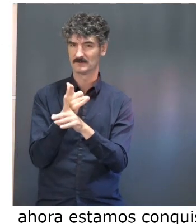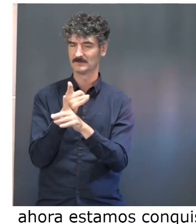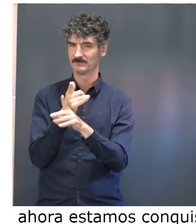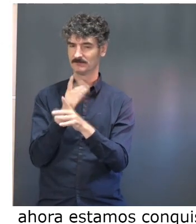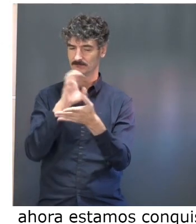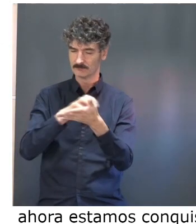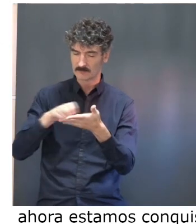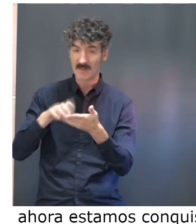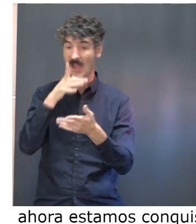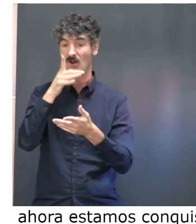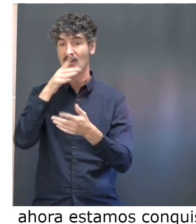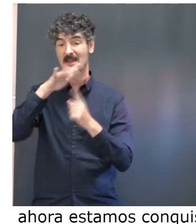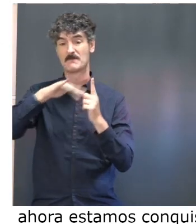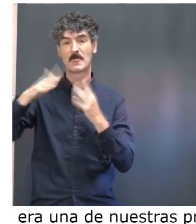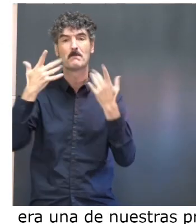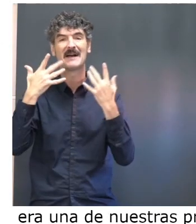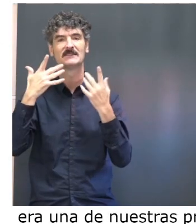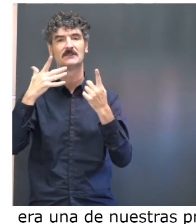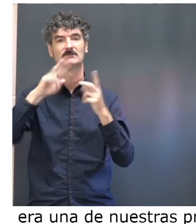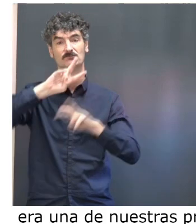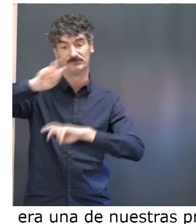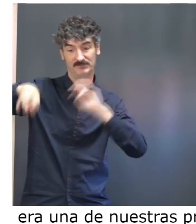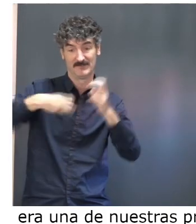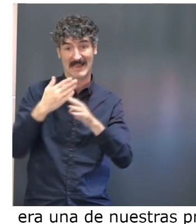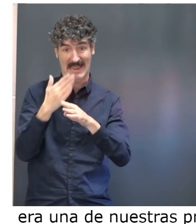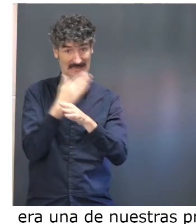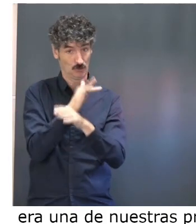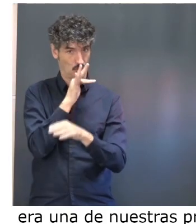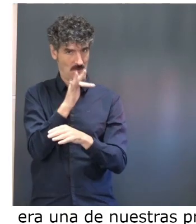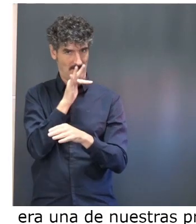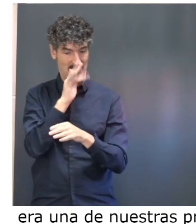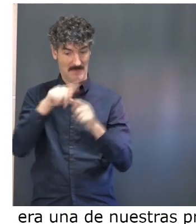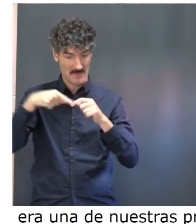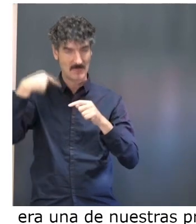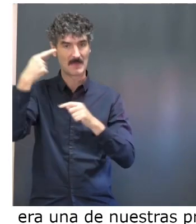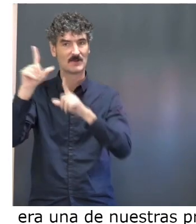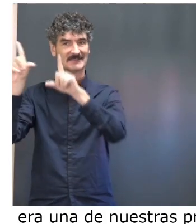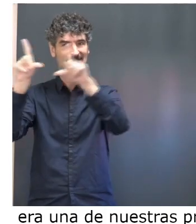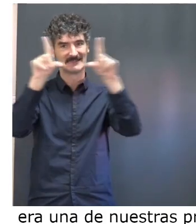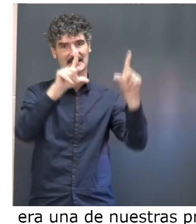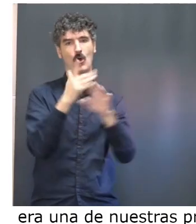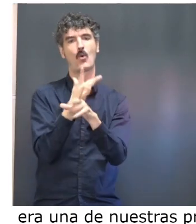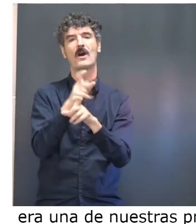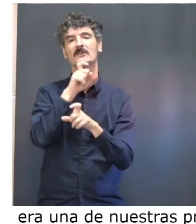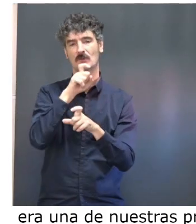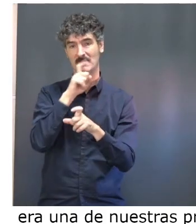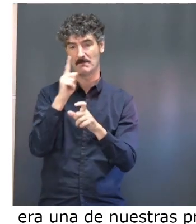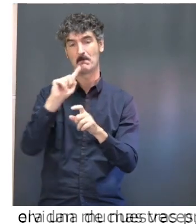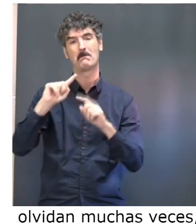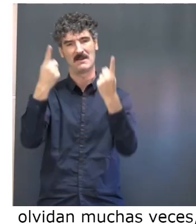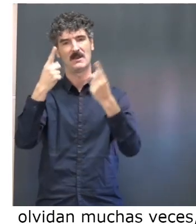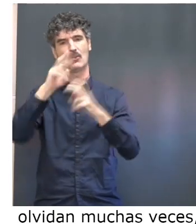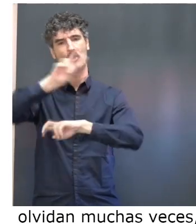van a remodelar el patio, entonces nos ha quedado un poco que hasta que nos remodelen, pues señalizar o decirle que puedes jugar en cada uno de los entornos, pues era un